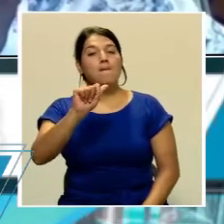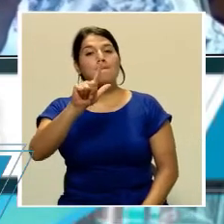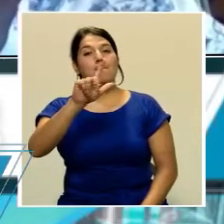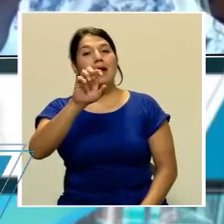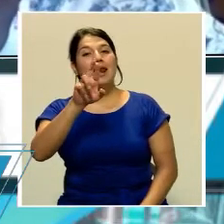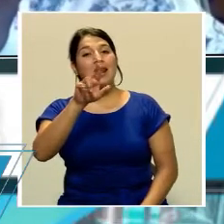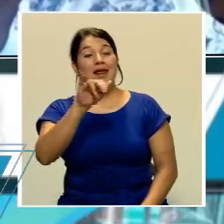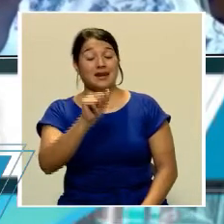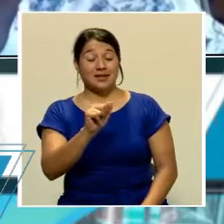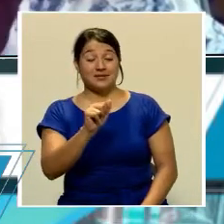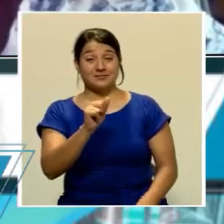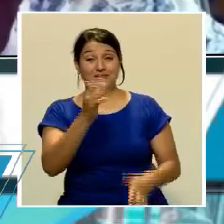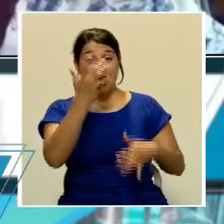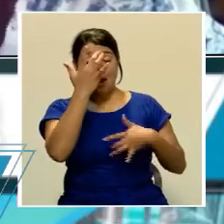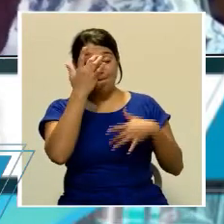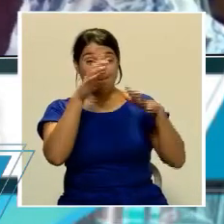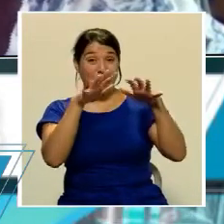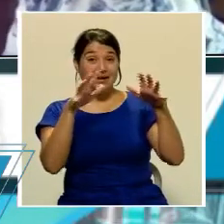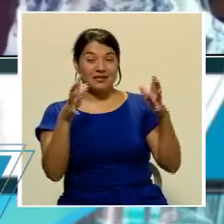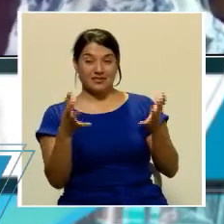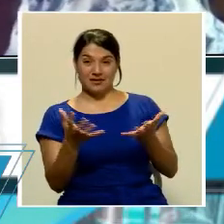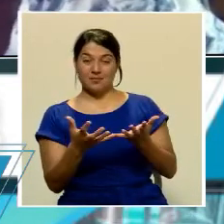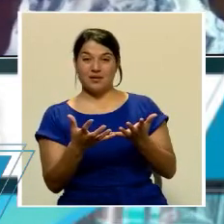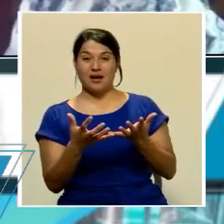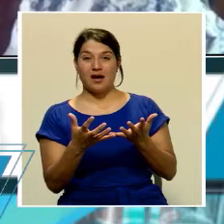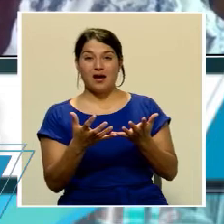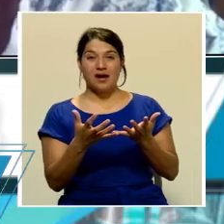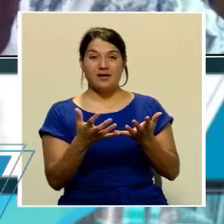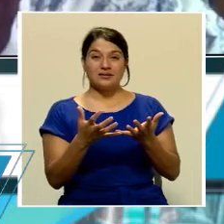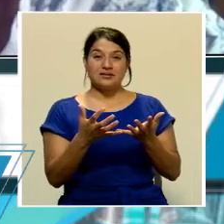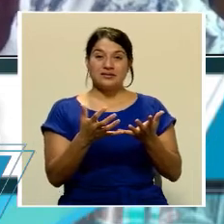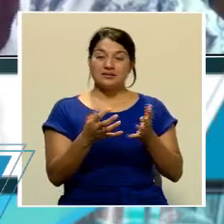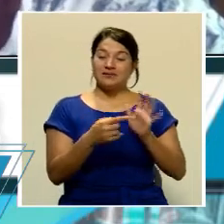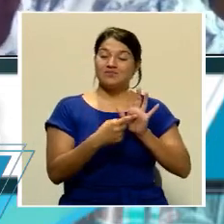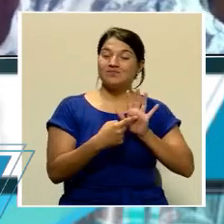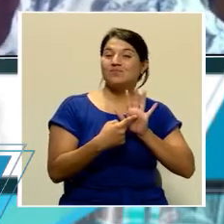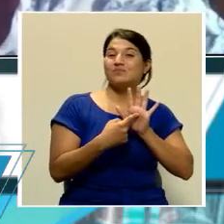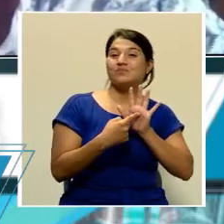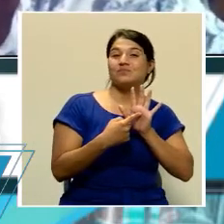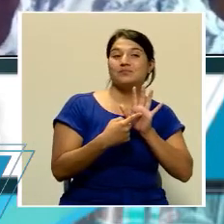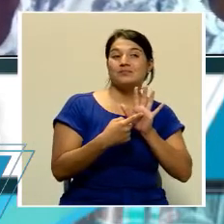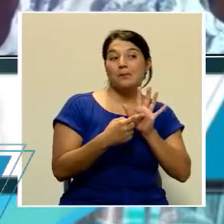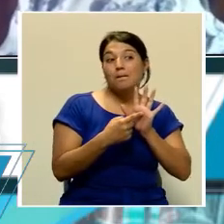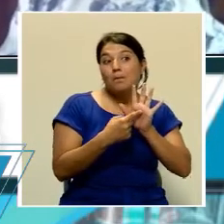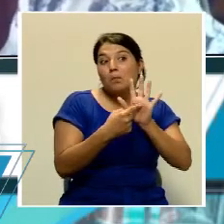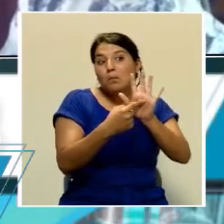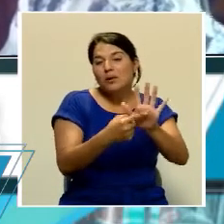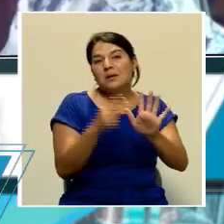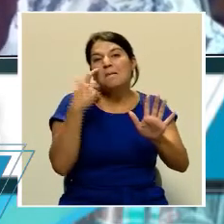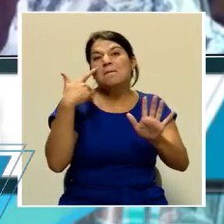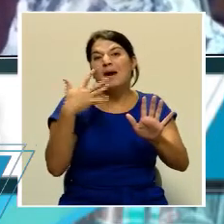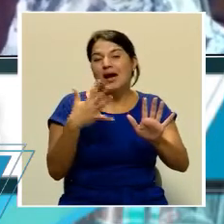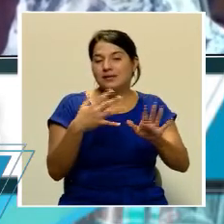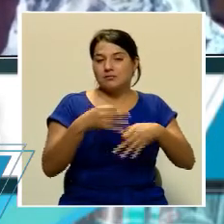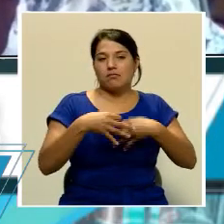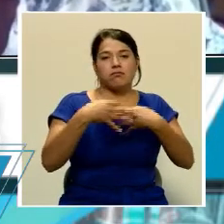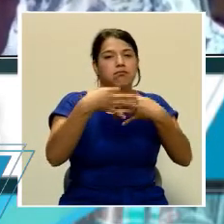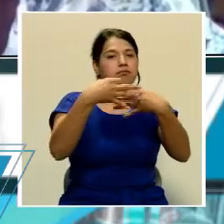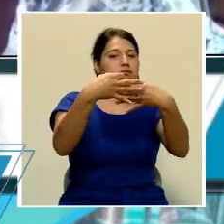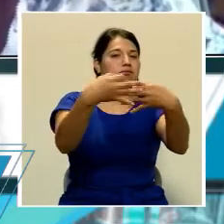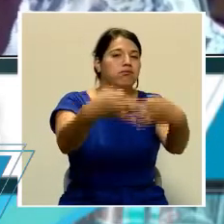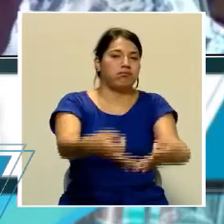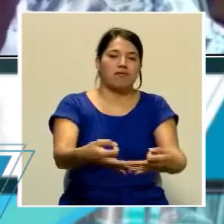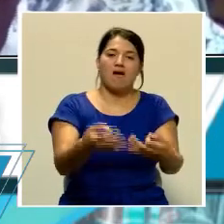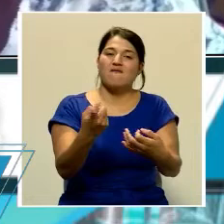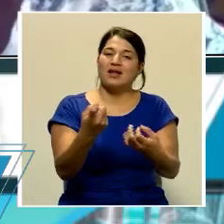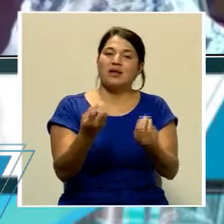porque la pandemia da señales inequívocas de que va para largo, de que no son semanas, de que